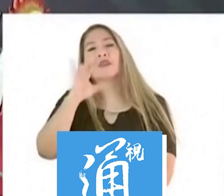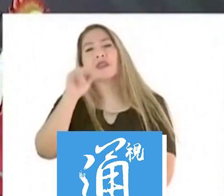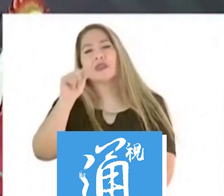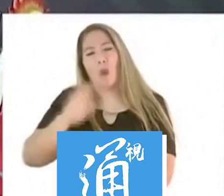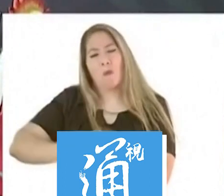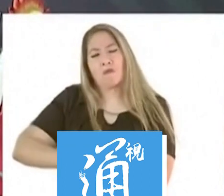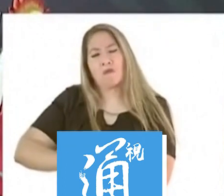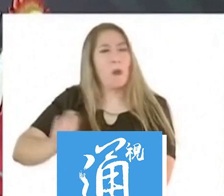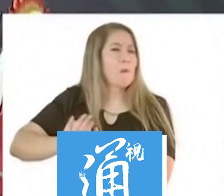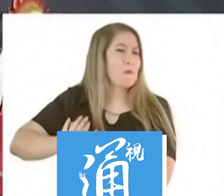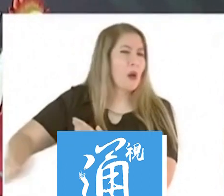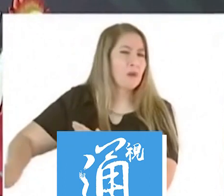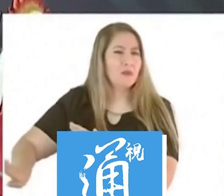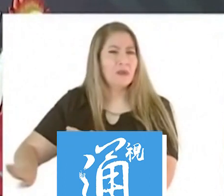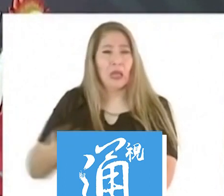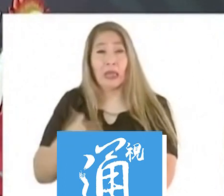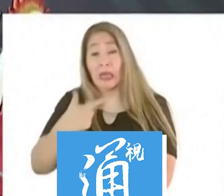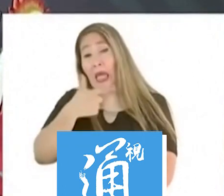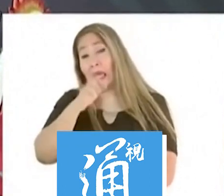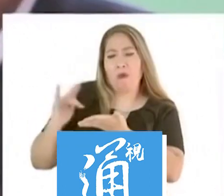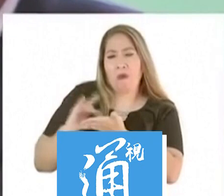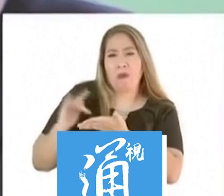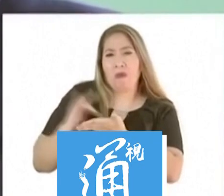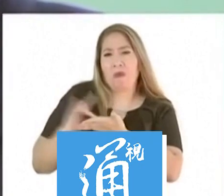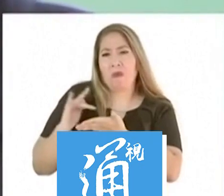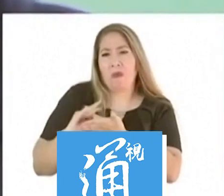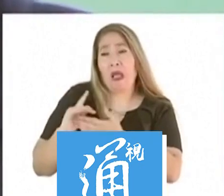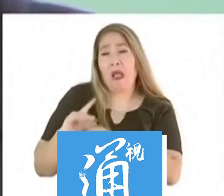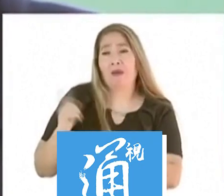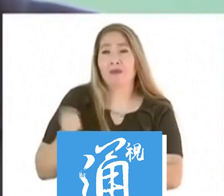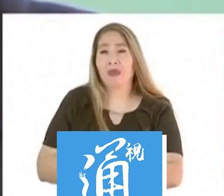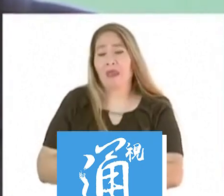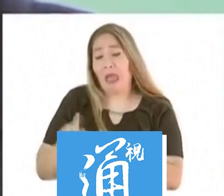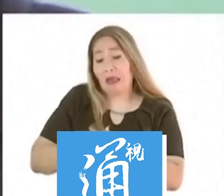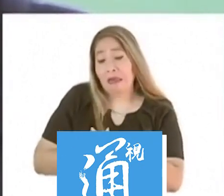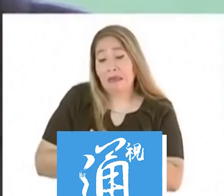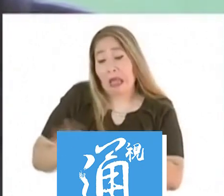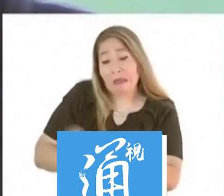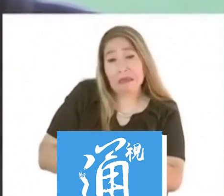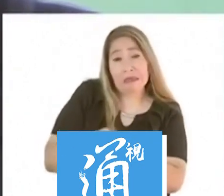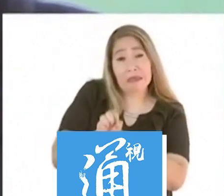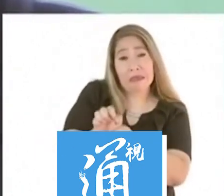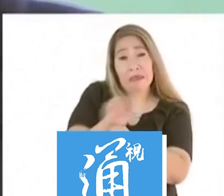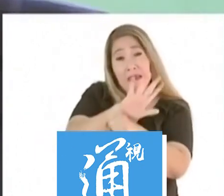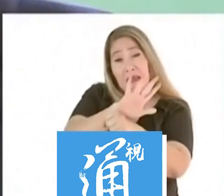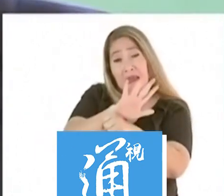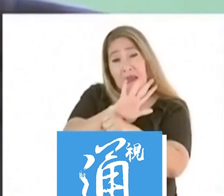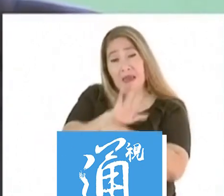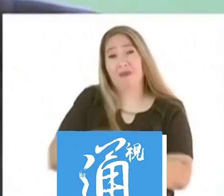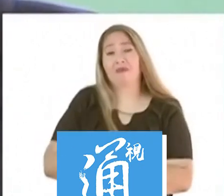la discriminación y la xenofobia. Desde el inicio de la pandemia